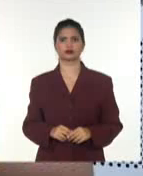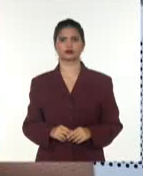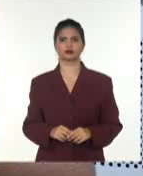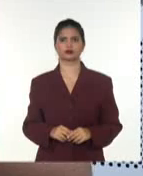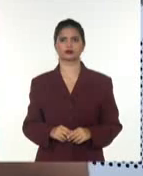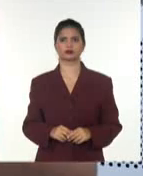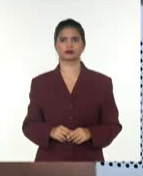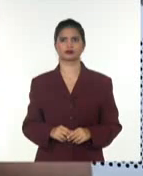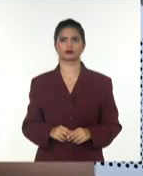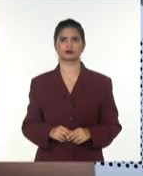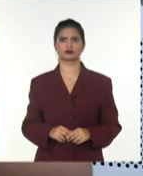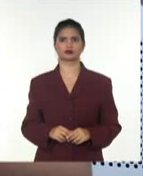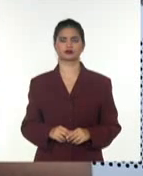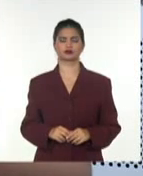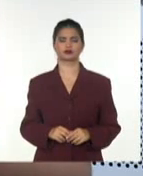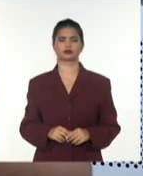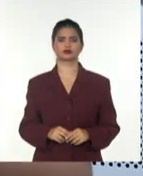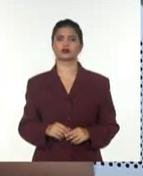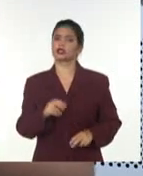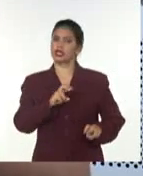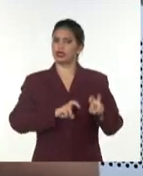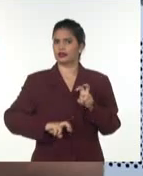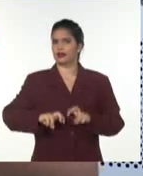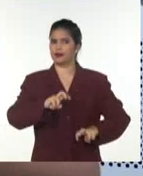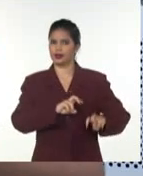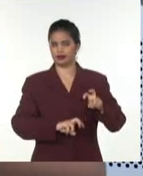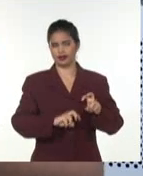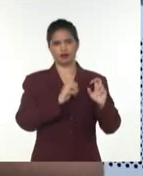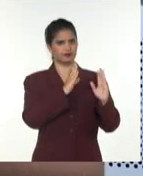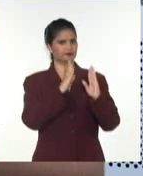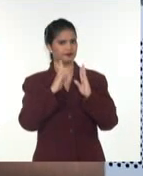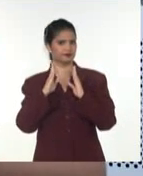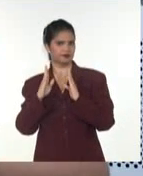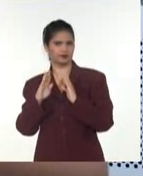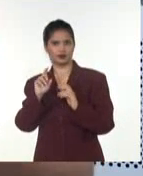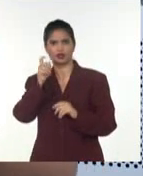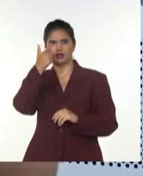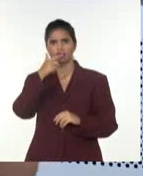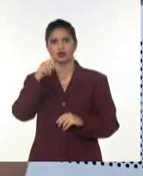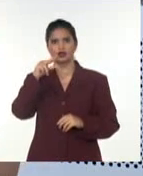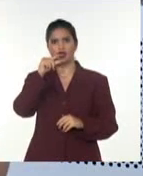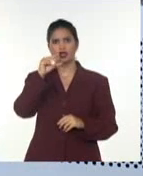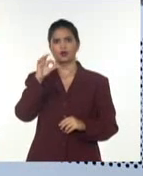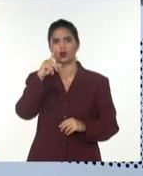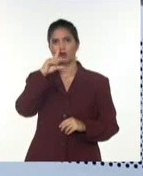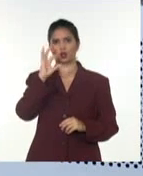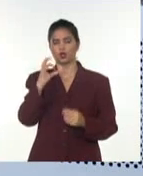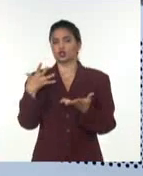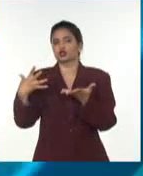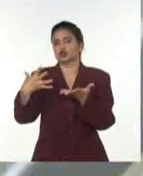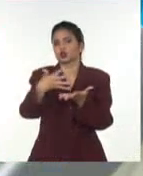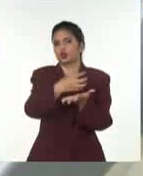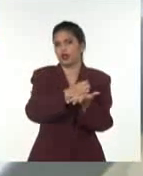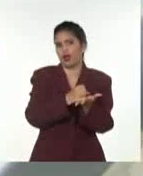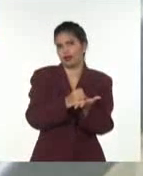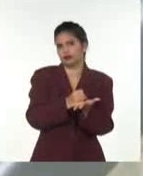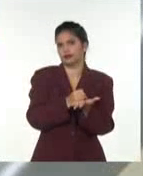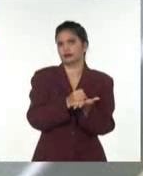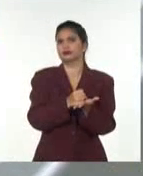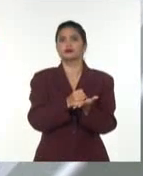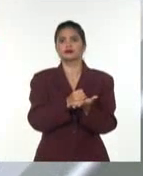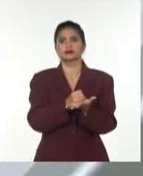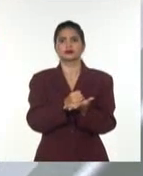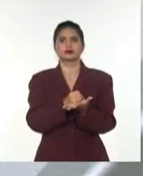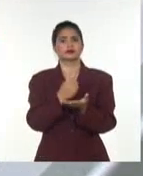Puedes determinar carbono total, carbono orgánico o nitrógeno total. Después, el IRMS, acoplado junto con